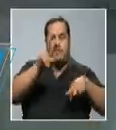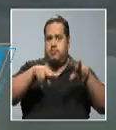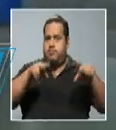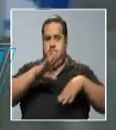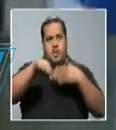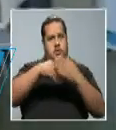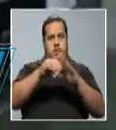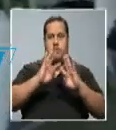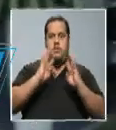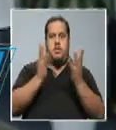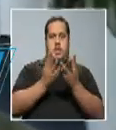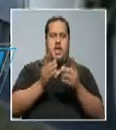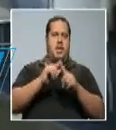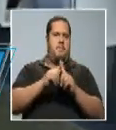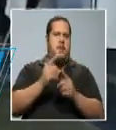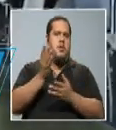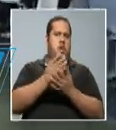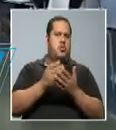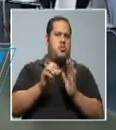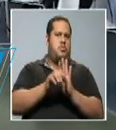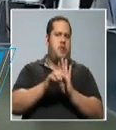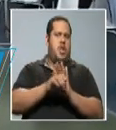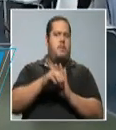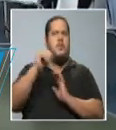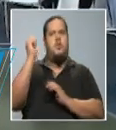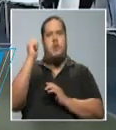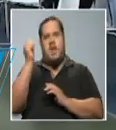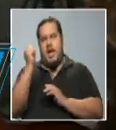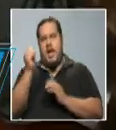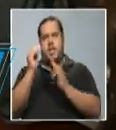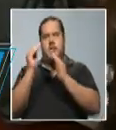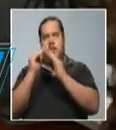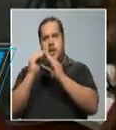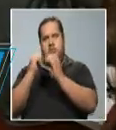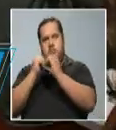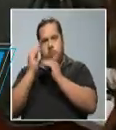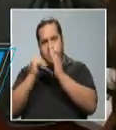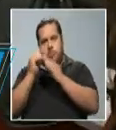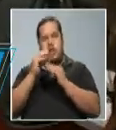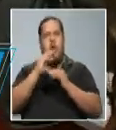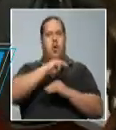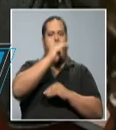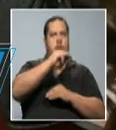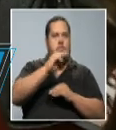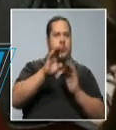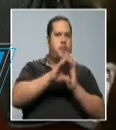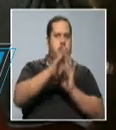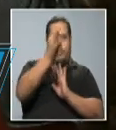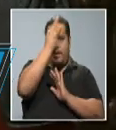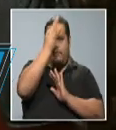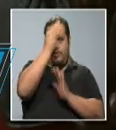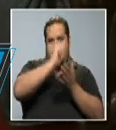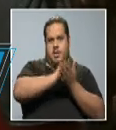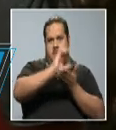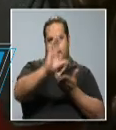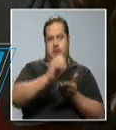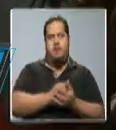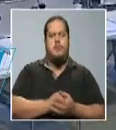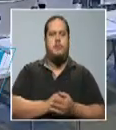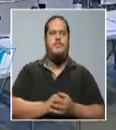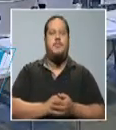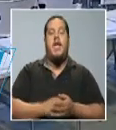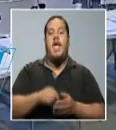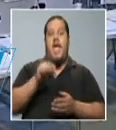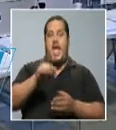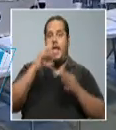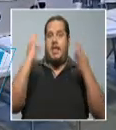hay opciones en zonas costeras como Guanacaste, Punta Arenas y también zonas montañosas como La Fortuna de San Carlos. En dicha